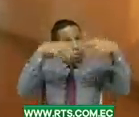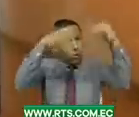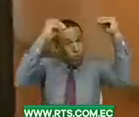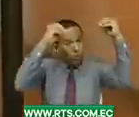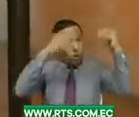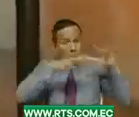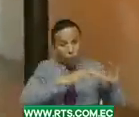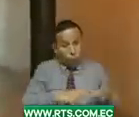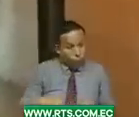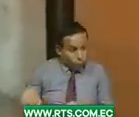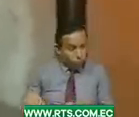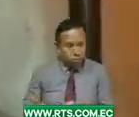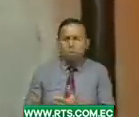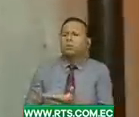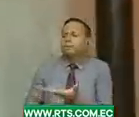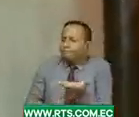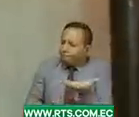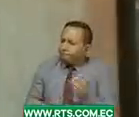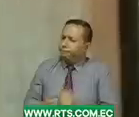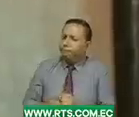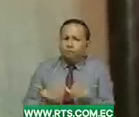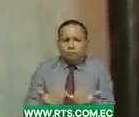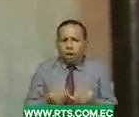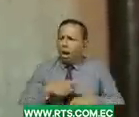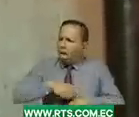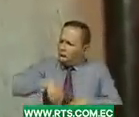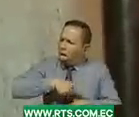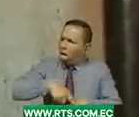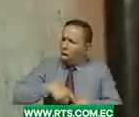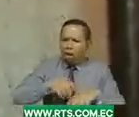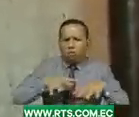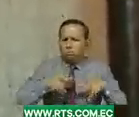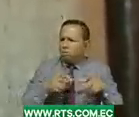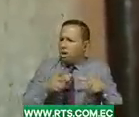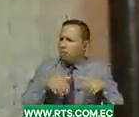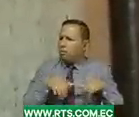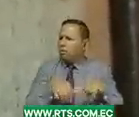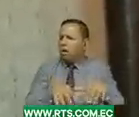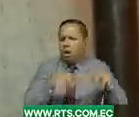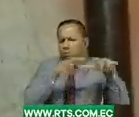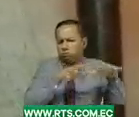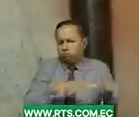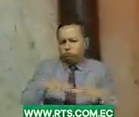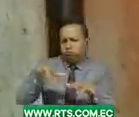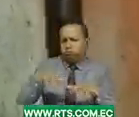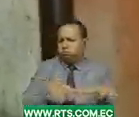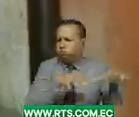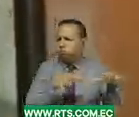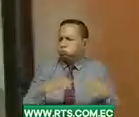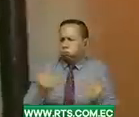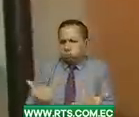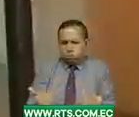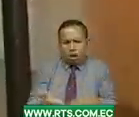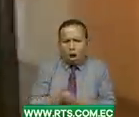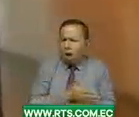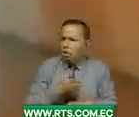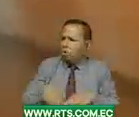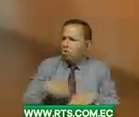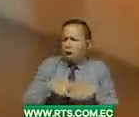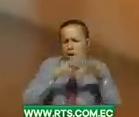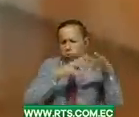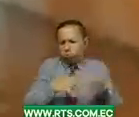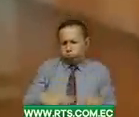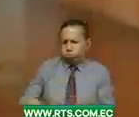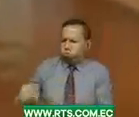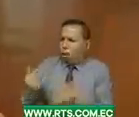ahorita no quiere bajar. ¿Ya cuántas horas, mire? Y nada, no baja. Y ahorita ya es para que no haya agua.